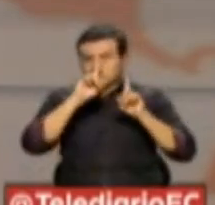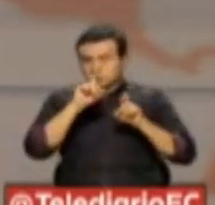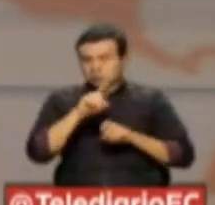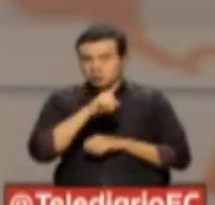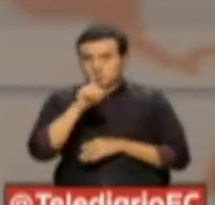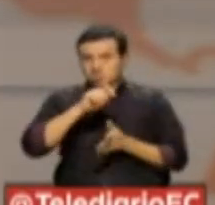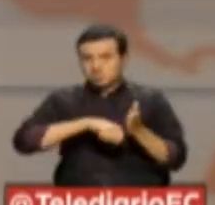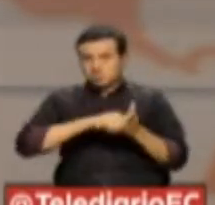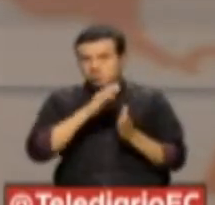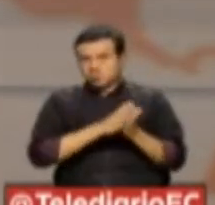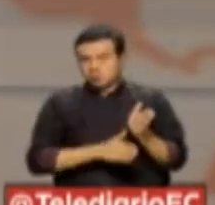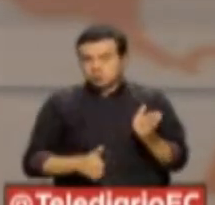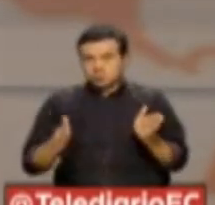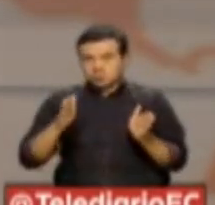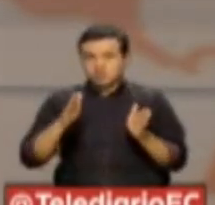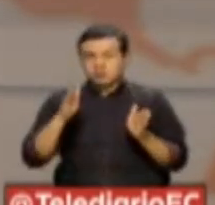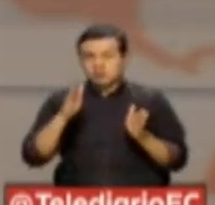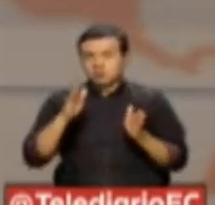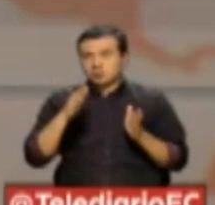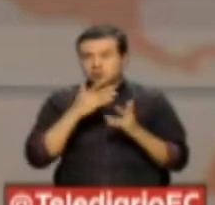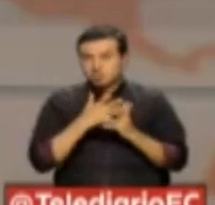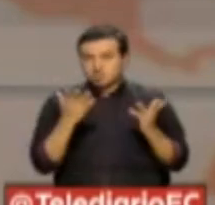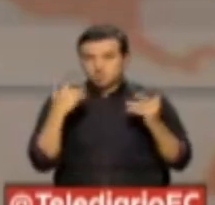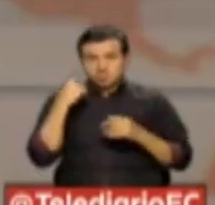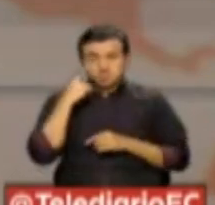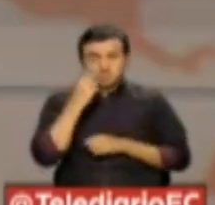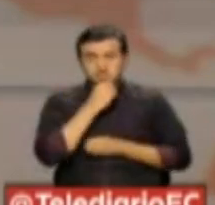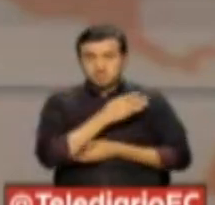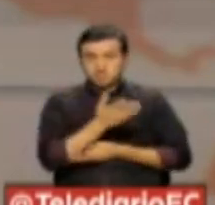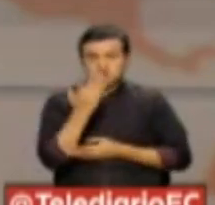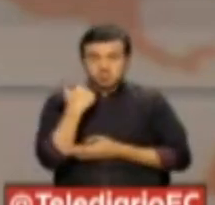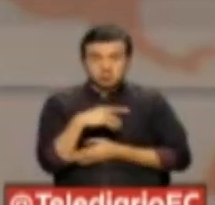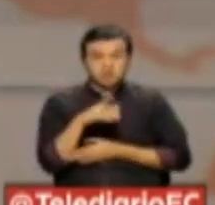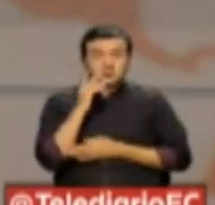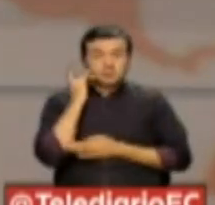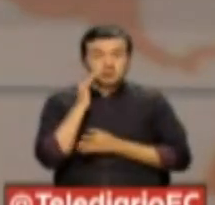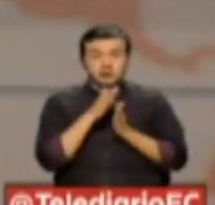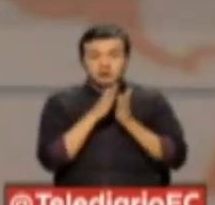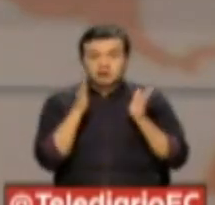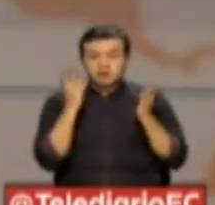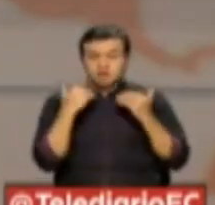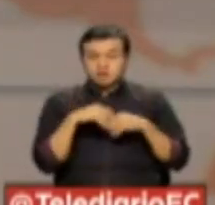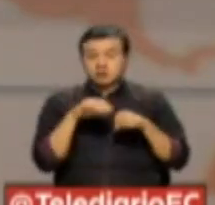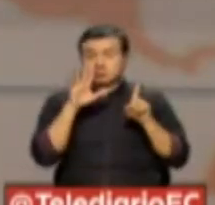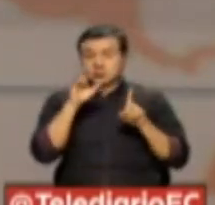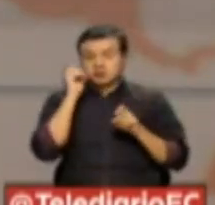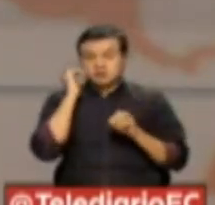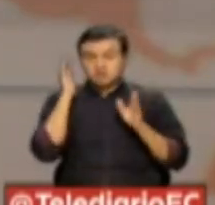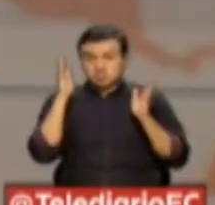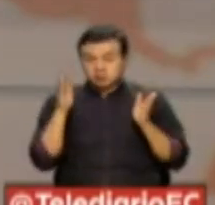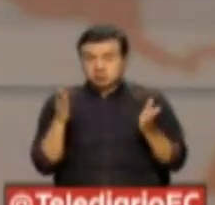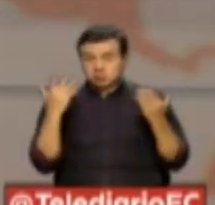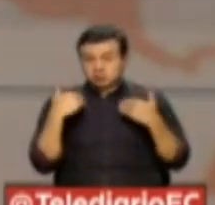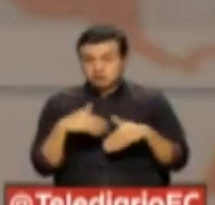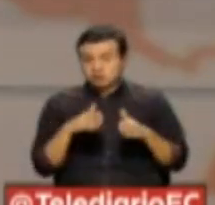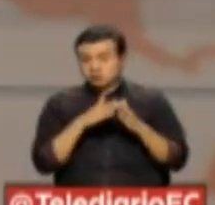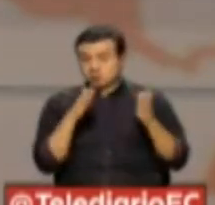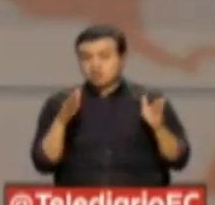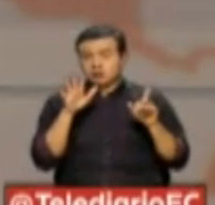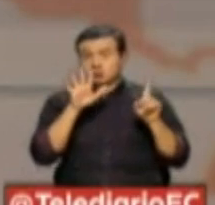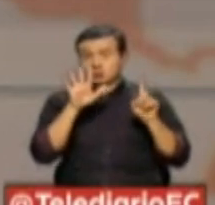contratando una auditoría externa fíjese usted el plazo para que llora en 60 días han pasado